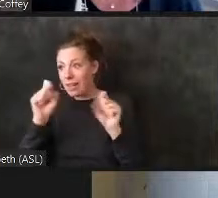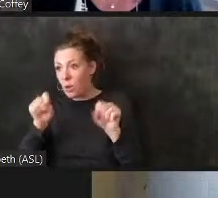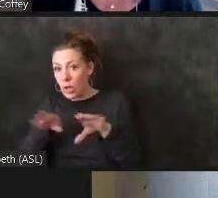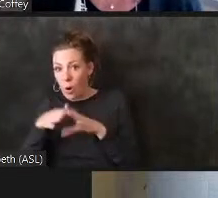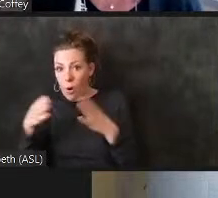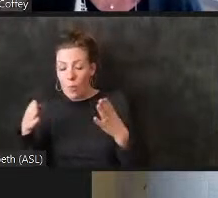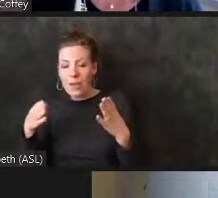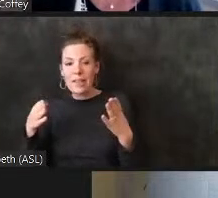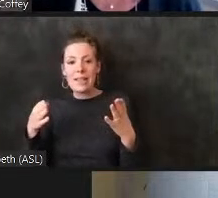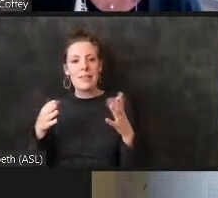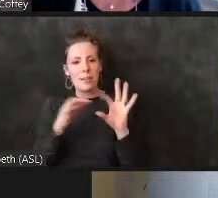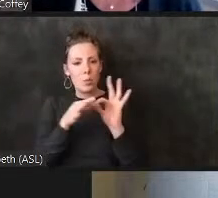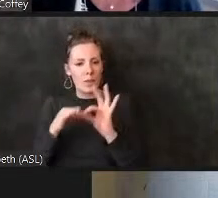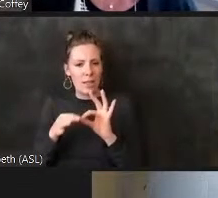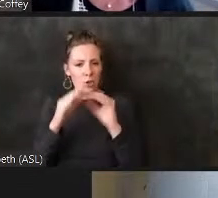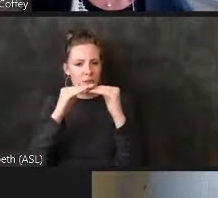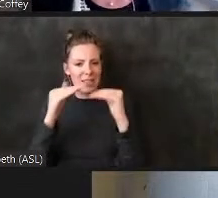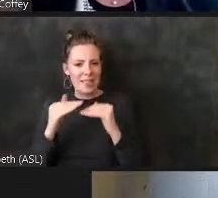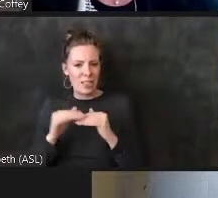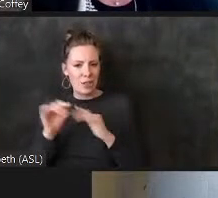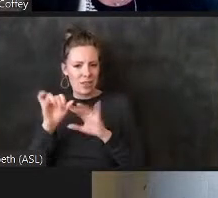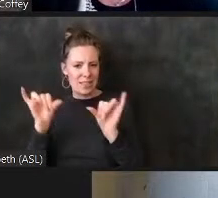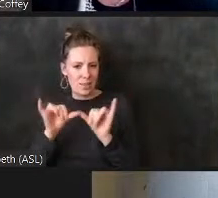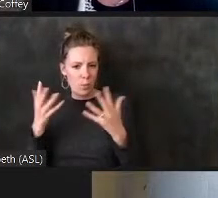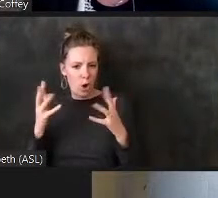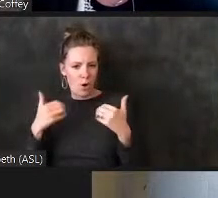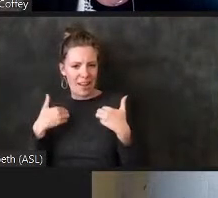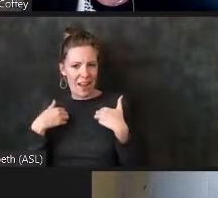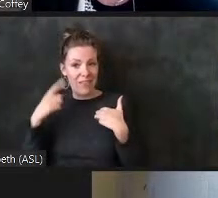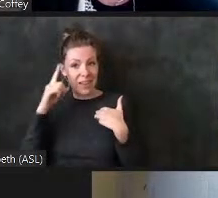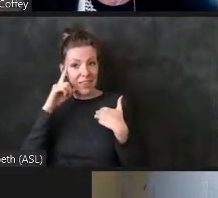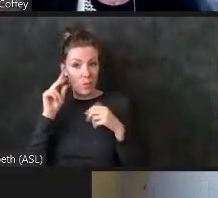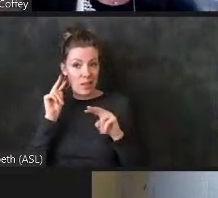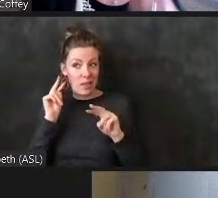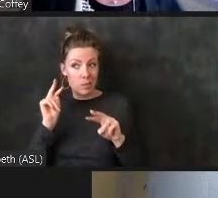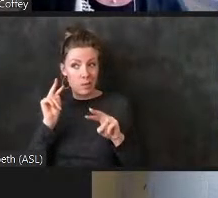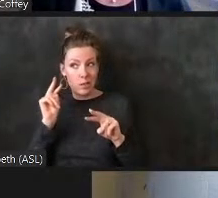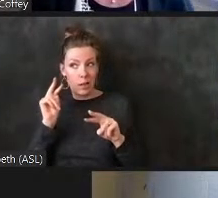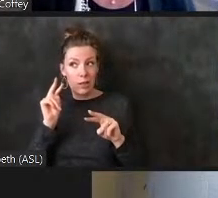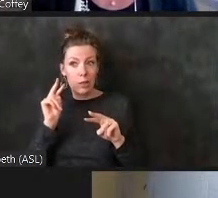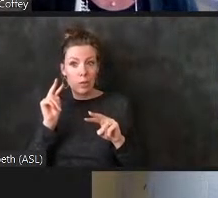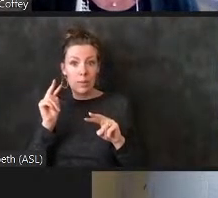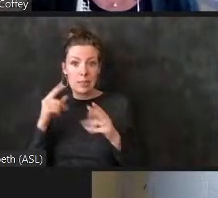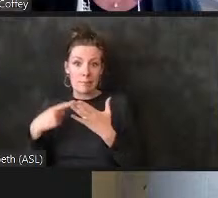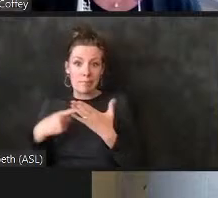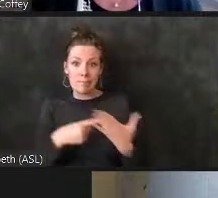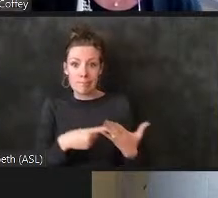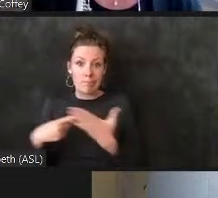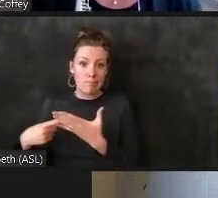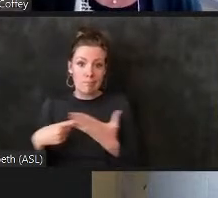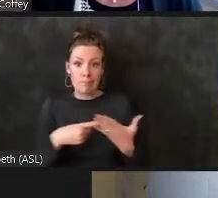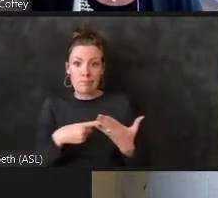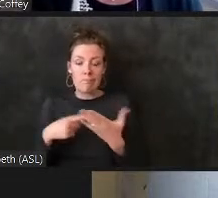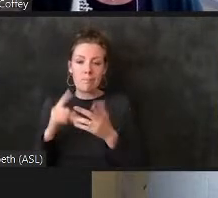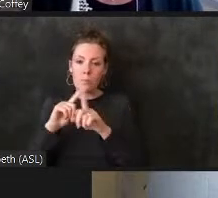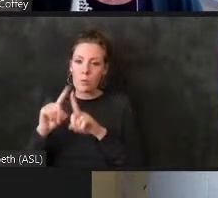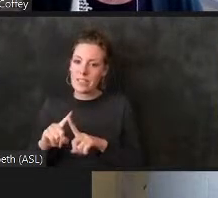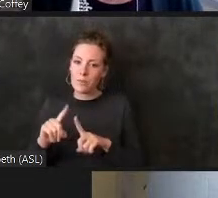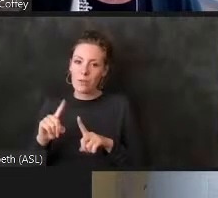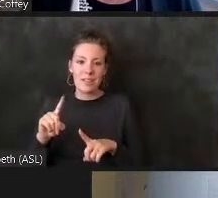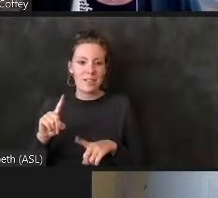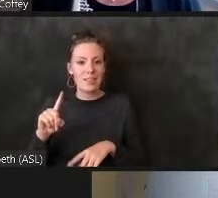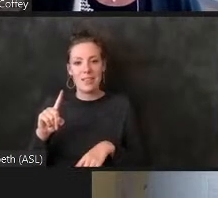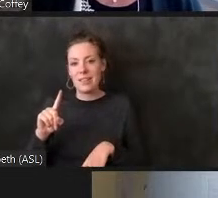hablar nuestra economía y en qué forma vamos a ayudar. a nuestras economías para ayudar.